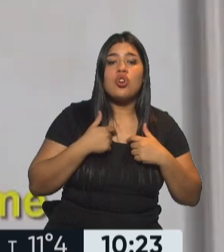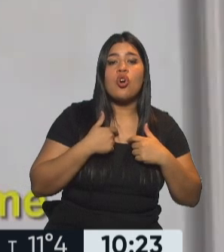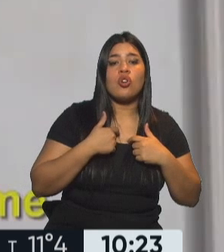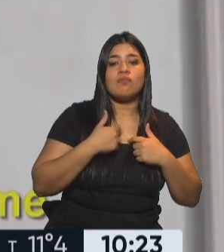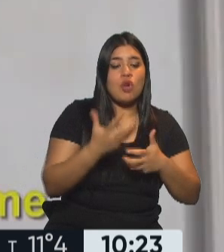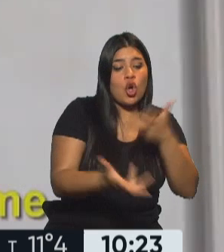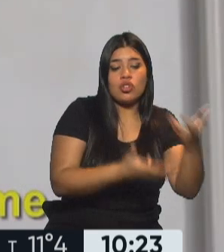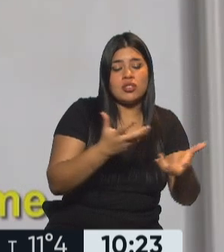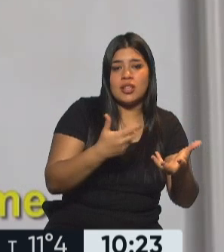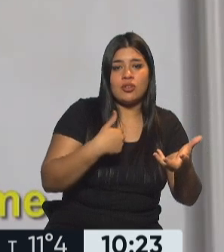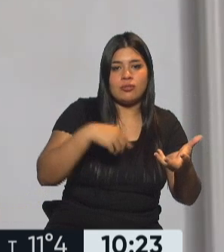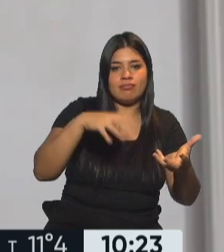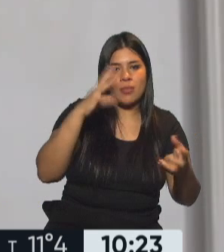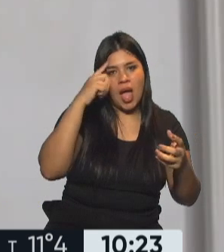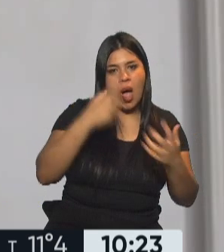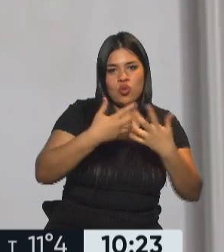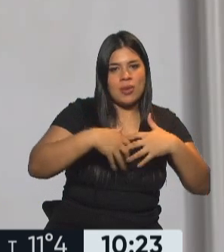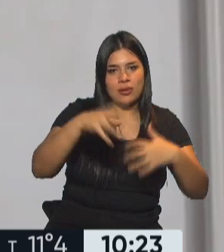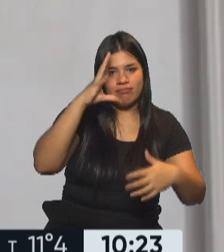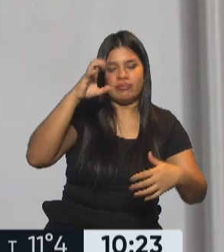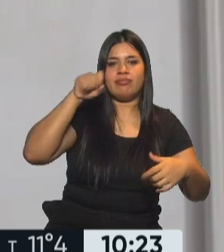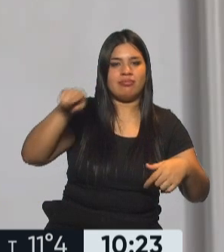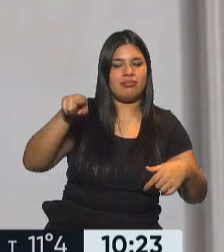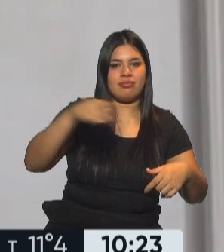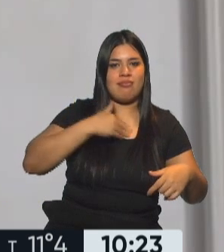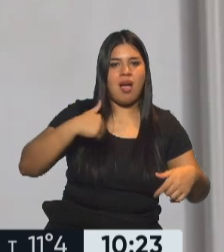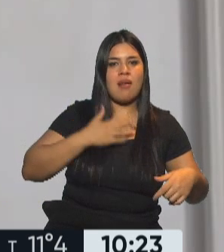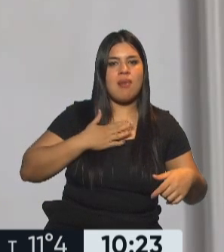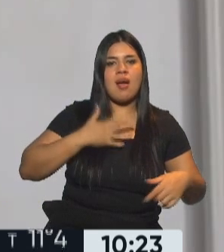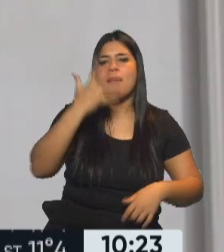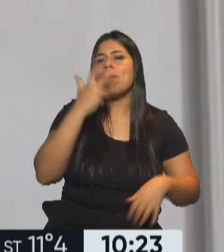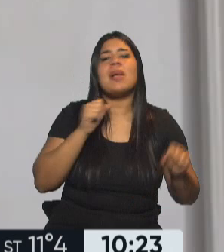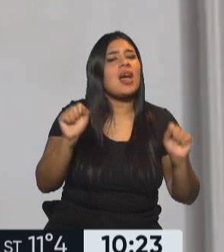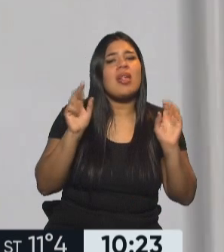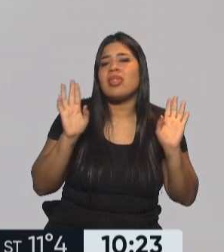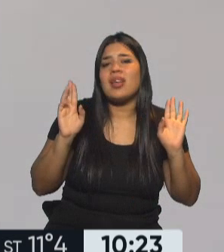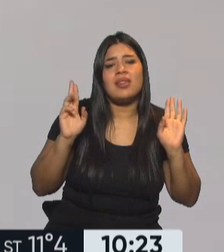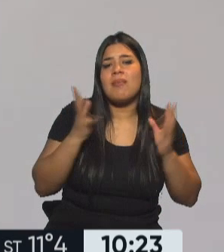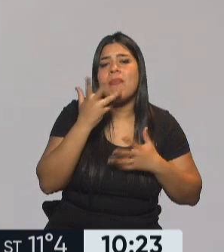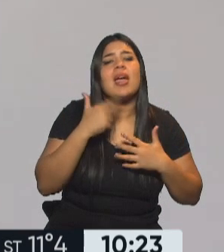ella y me emociona y me hace mucha falta. Me encantaría estar en la cocina con ella y que me enseñara sus platos.